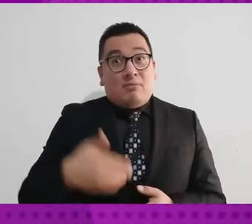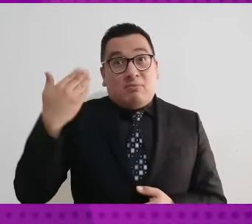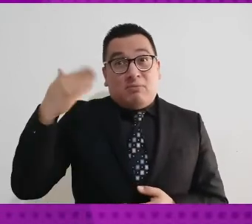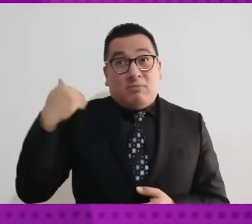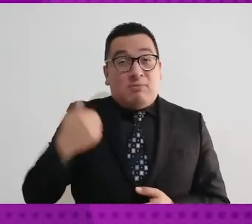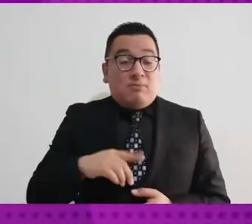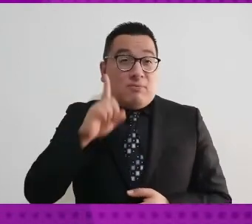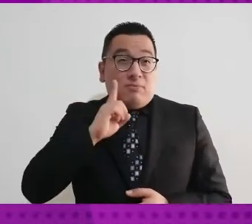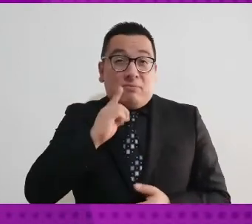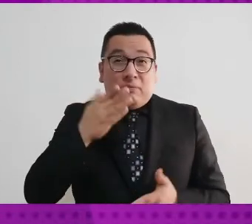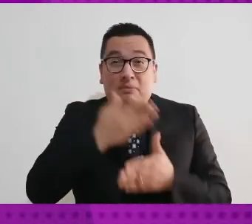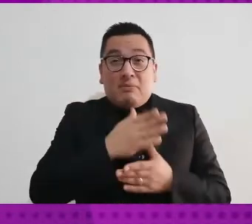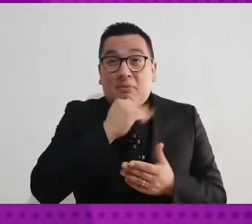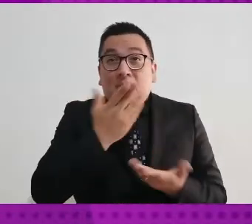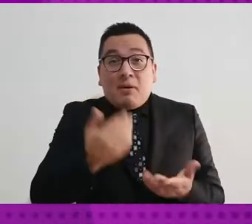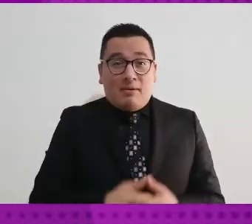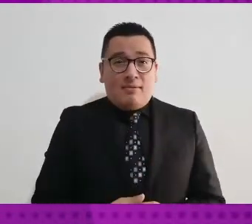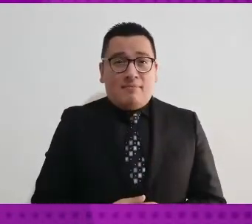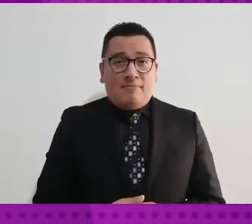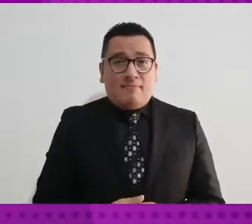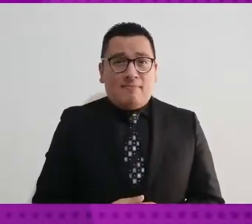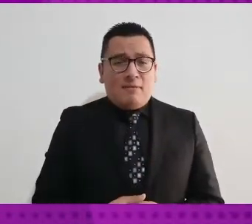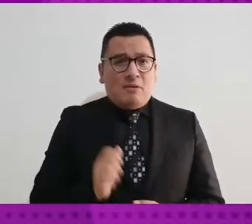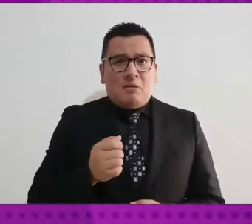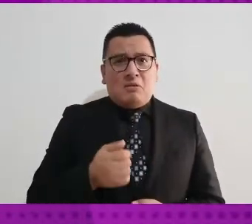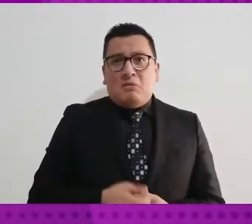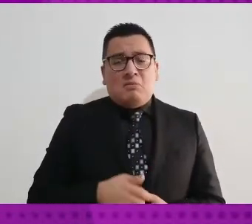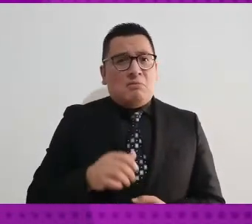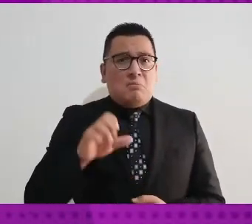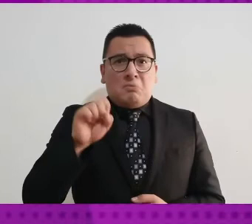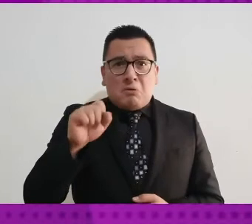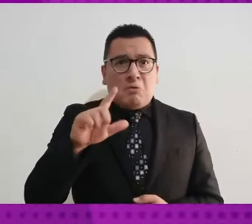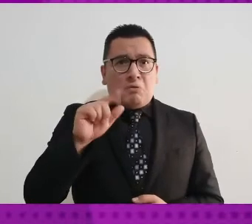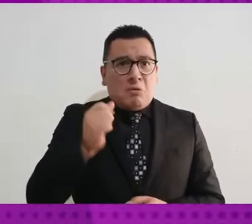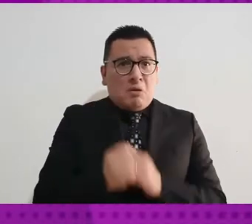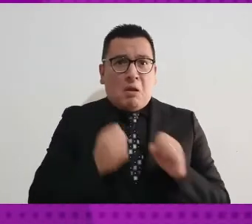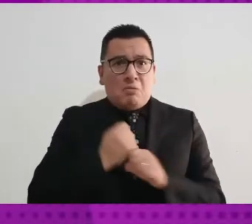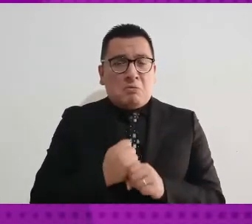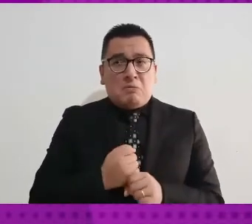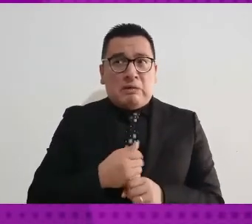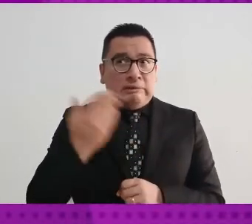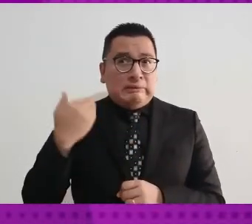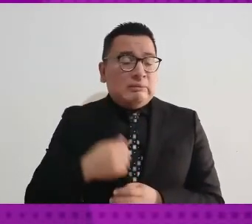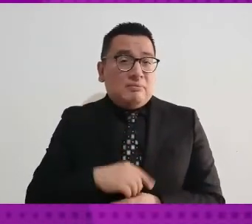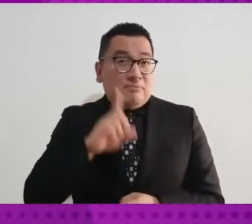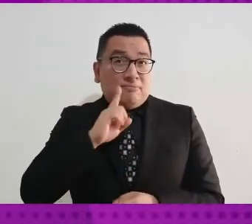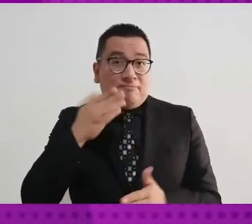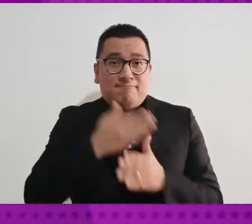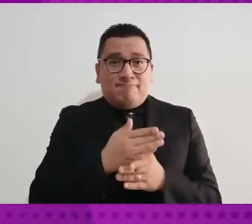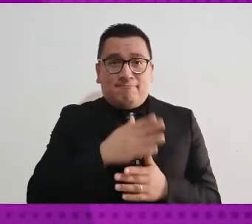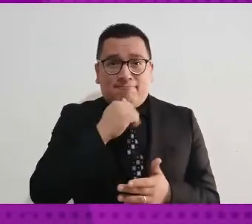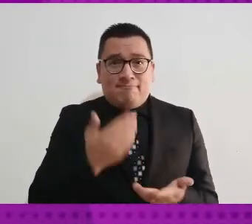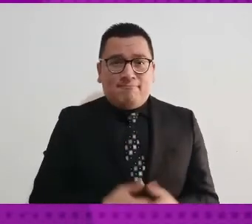mucho, ¿eh? No hace mucho antes. O sea, estamos hablando de que no hace más de 6, 7 décadas que no podían emitir su voto. Bueno, esto es importante